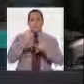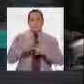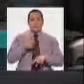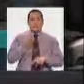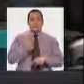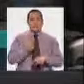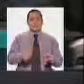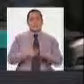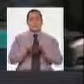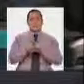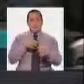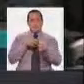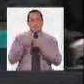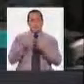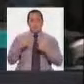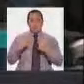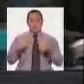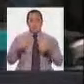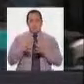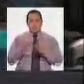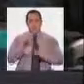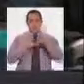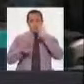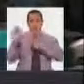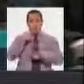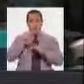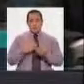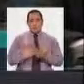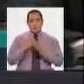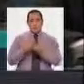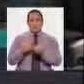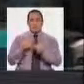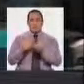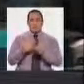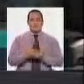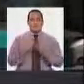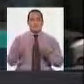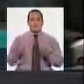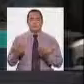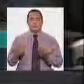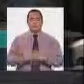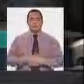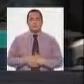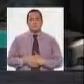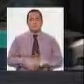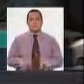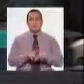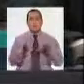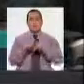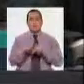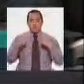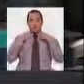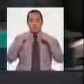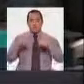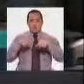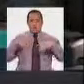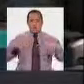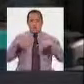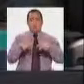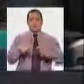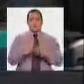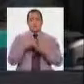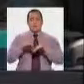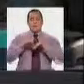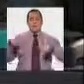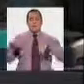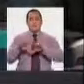estamos también muy preocupados con la existencia de este tipo de ilícitos, además de un audio sacado absolutamente fuera